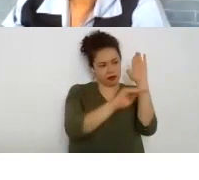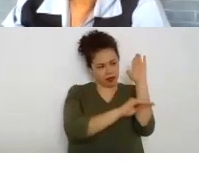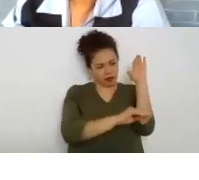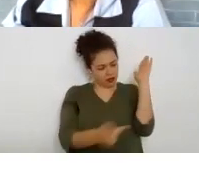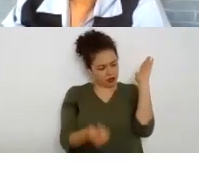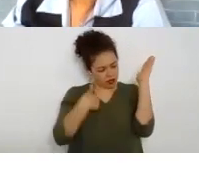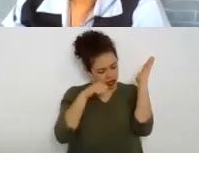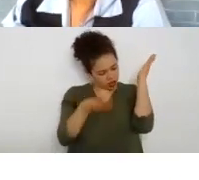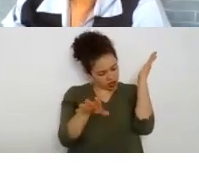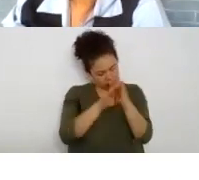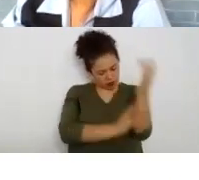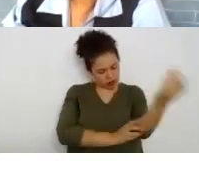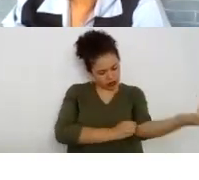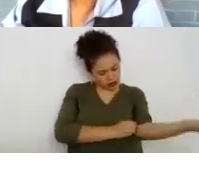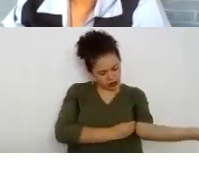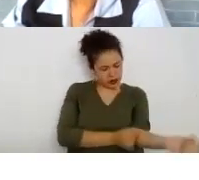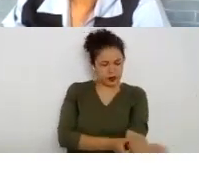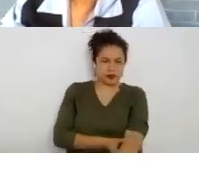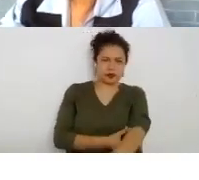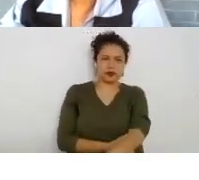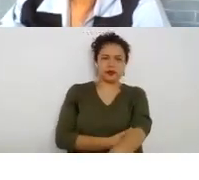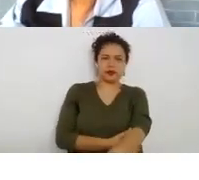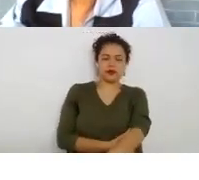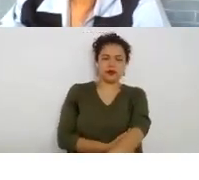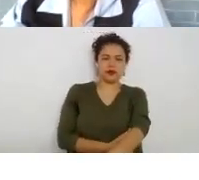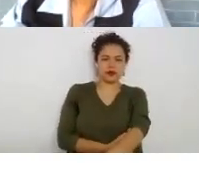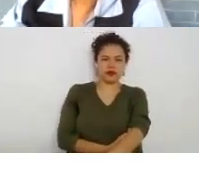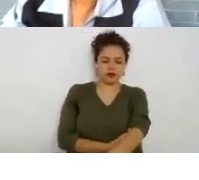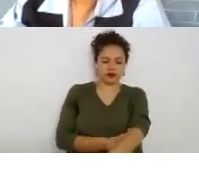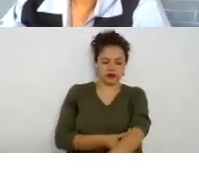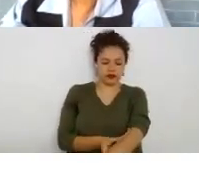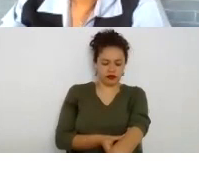proceder. En este caso, y les repito, las quemaduras por